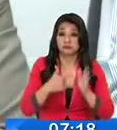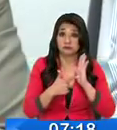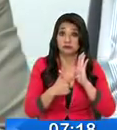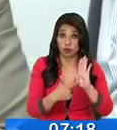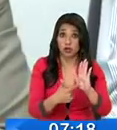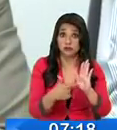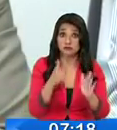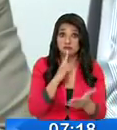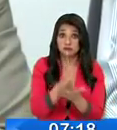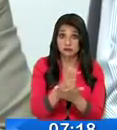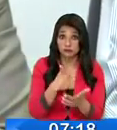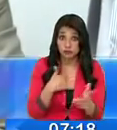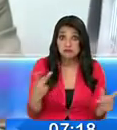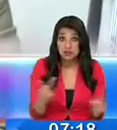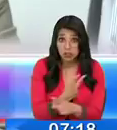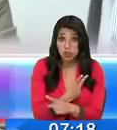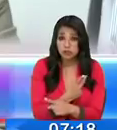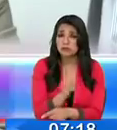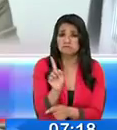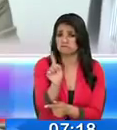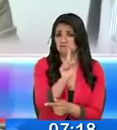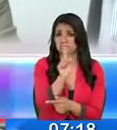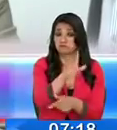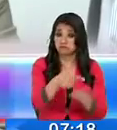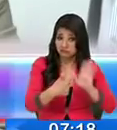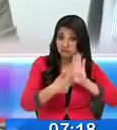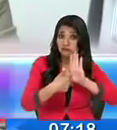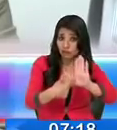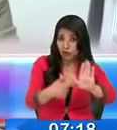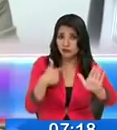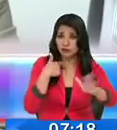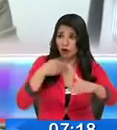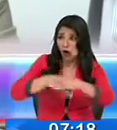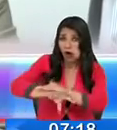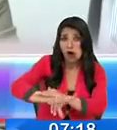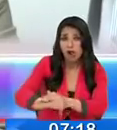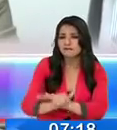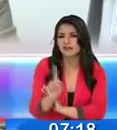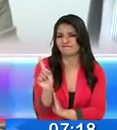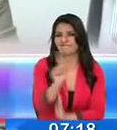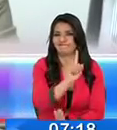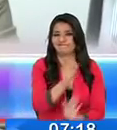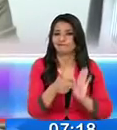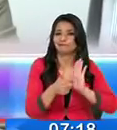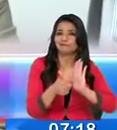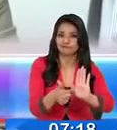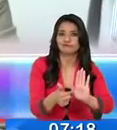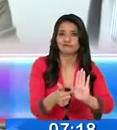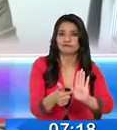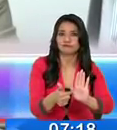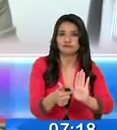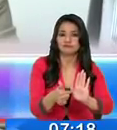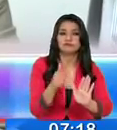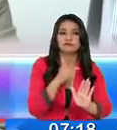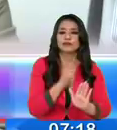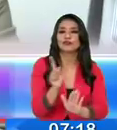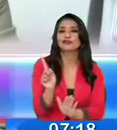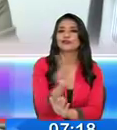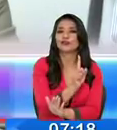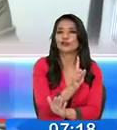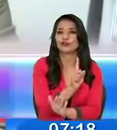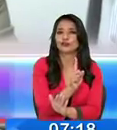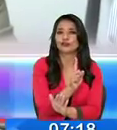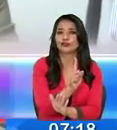somos violentos, para demostrar que no somos saqueadores y para demostrar que no estamos